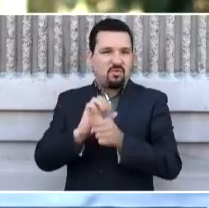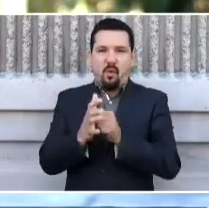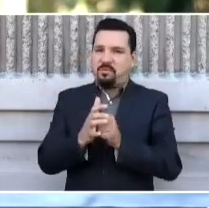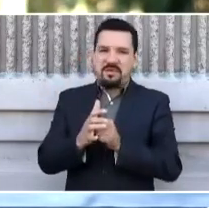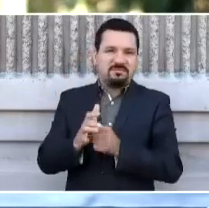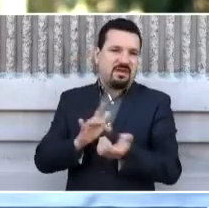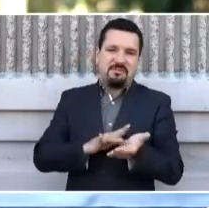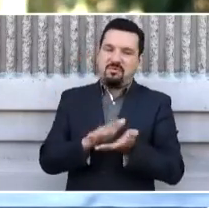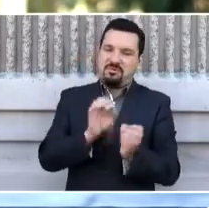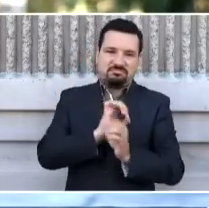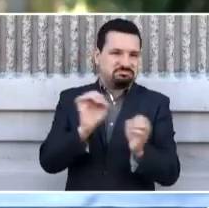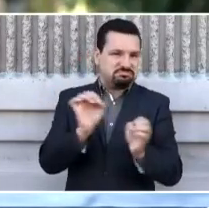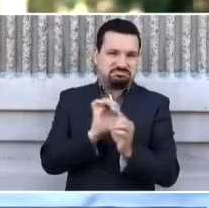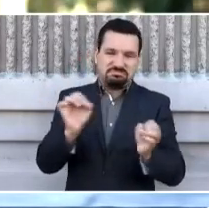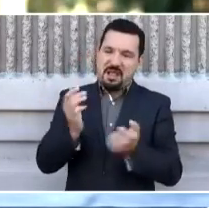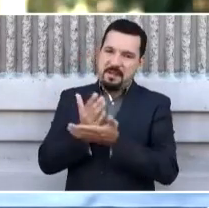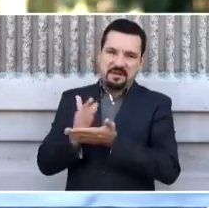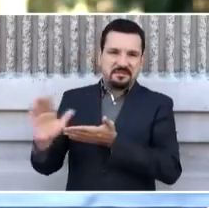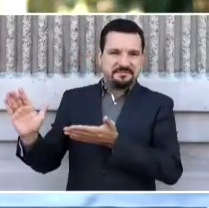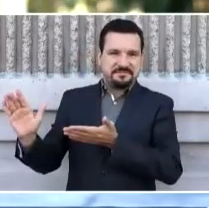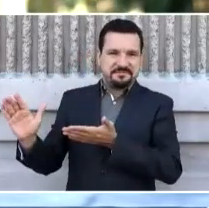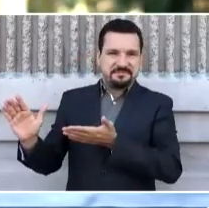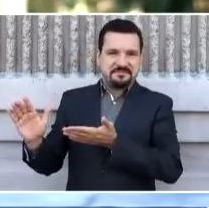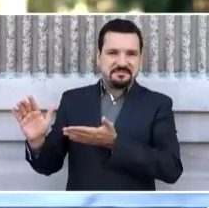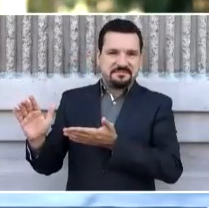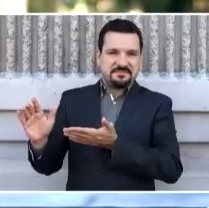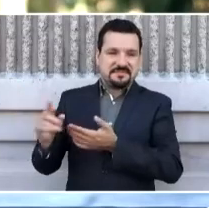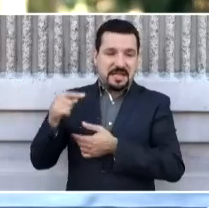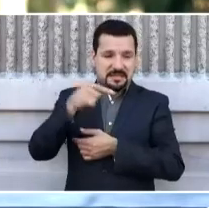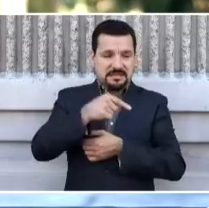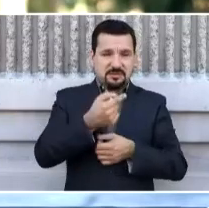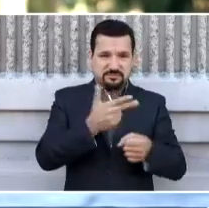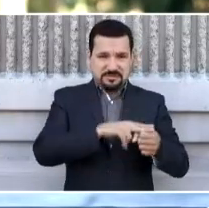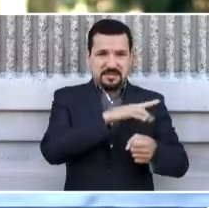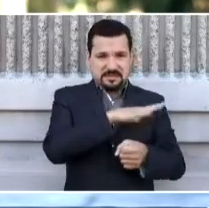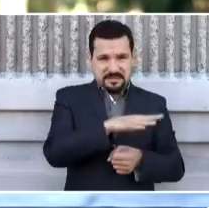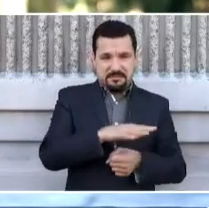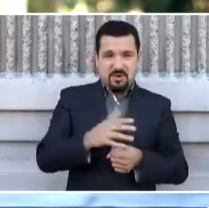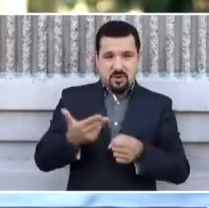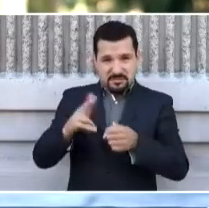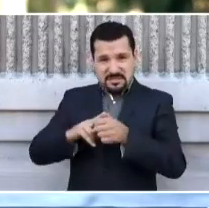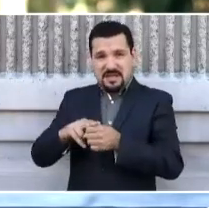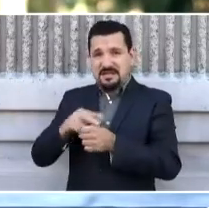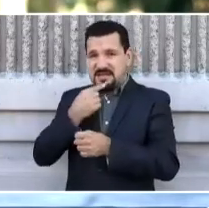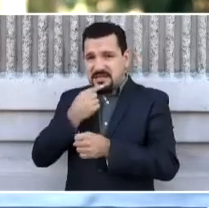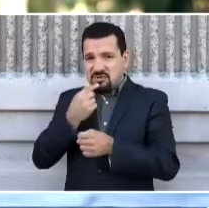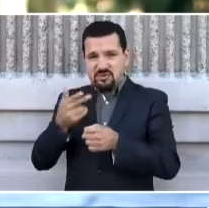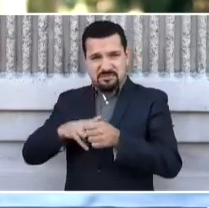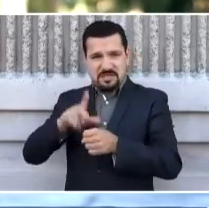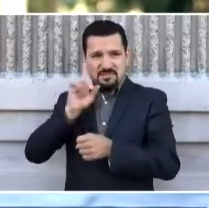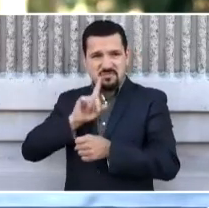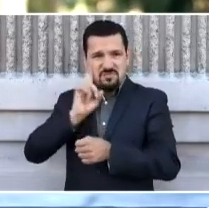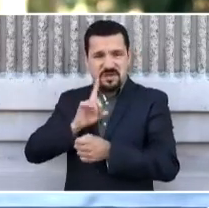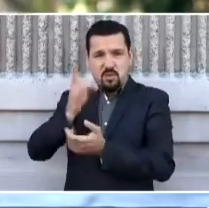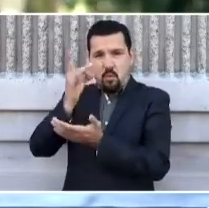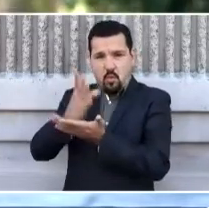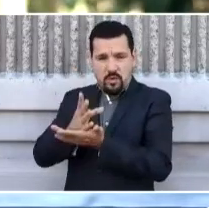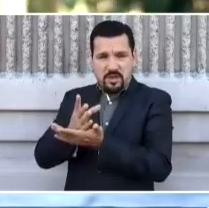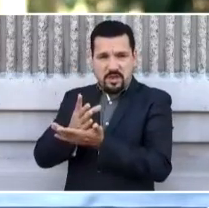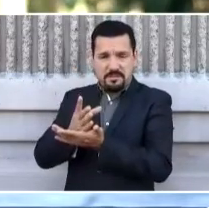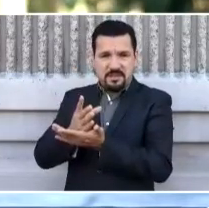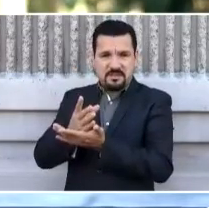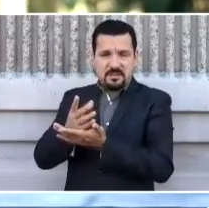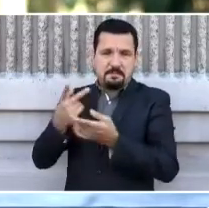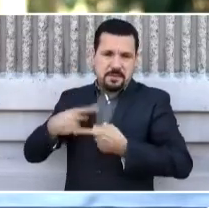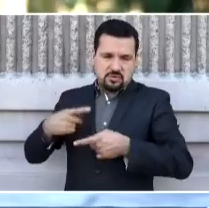COVID. Tenemos ya la estrategia de atender a este tipo de pacientes en caso de que soliciten la atención,